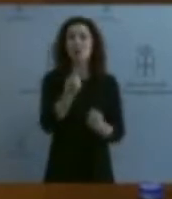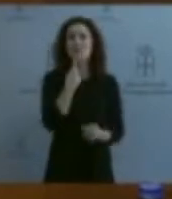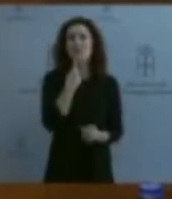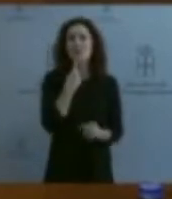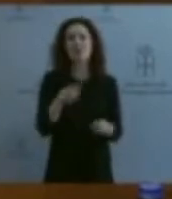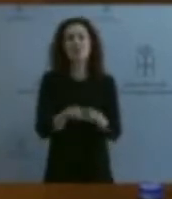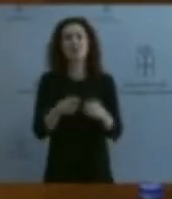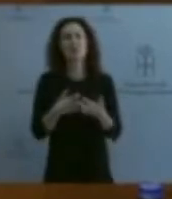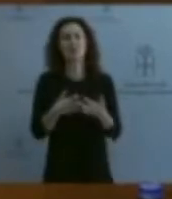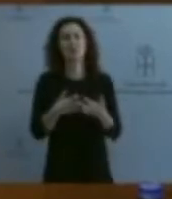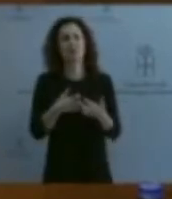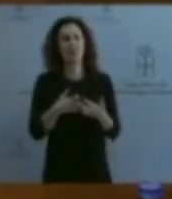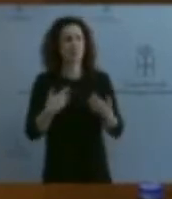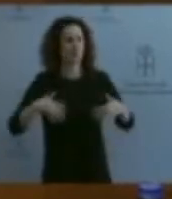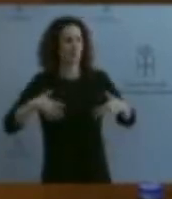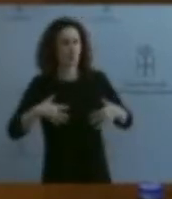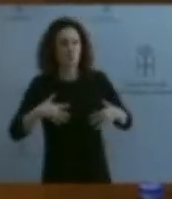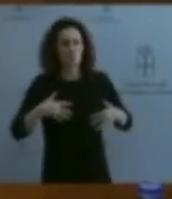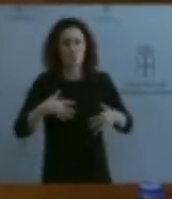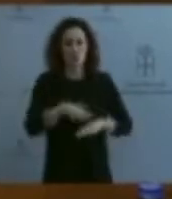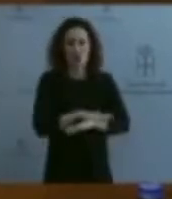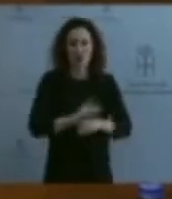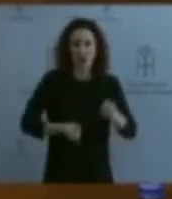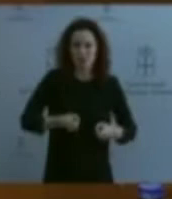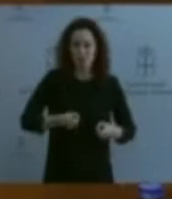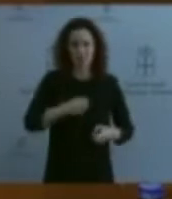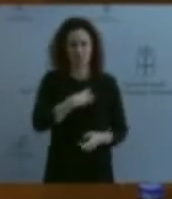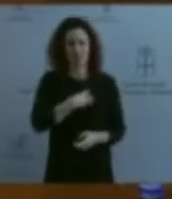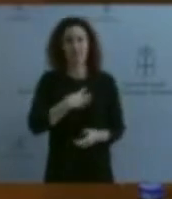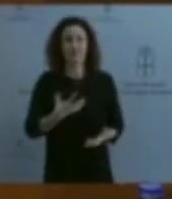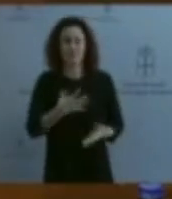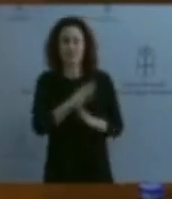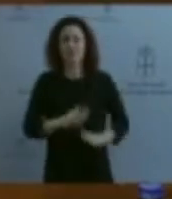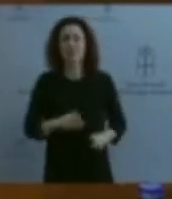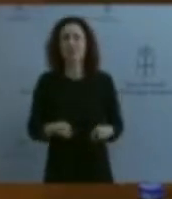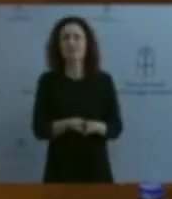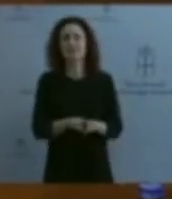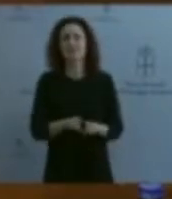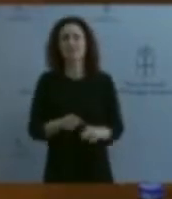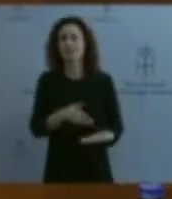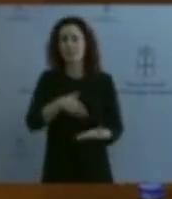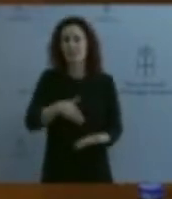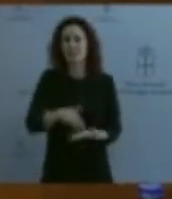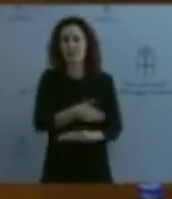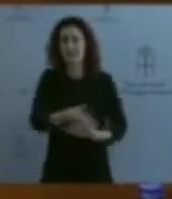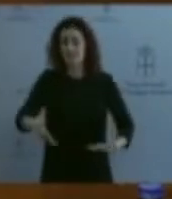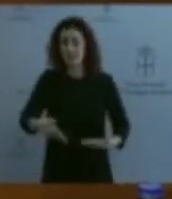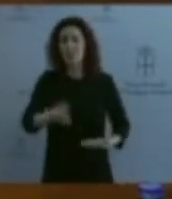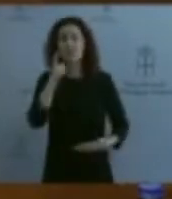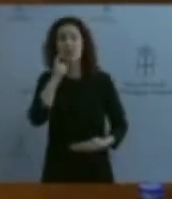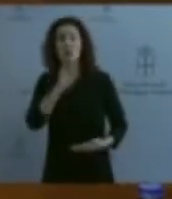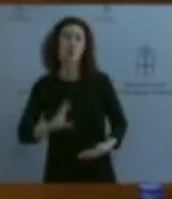los mismos que no ven ningún problema en entregar miles de millones a la banca a fondo perdido y son los mismos, además, que se oponen a que las